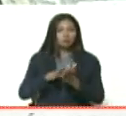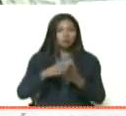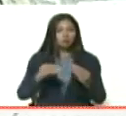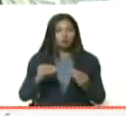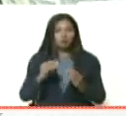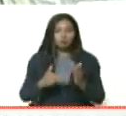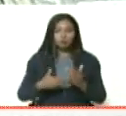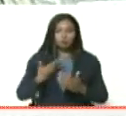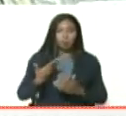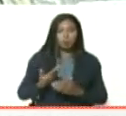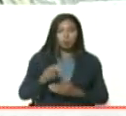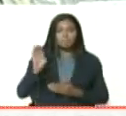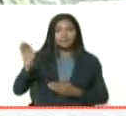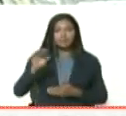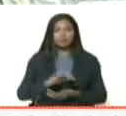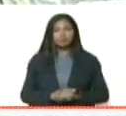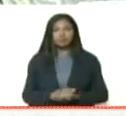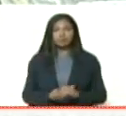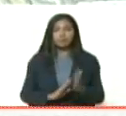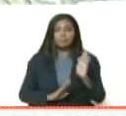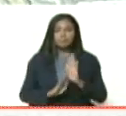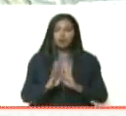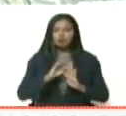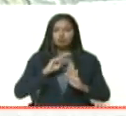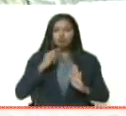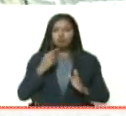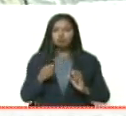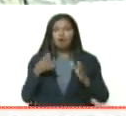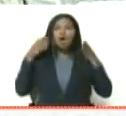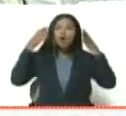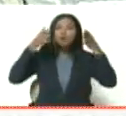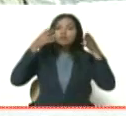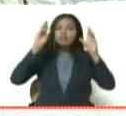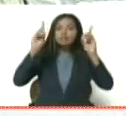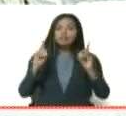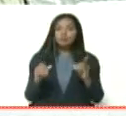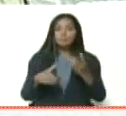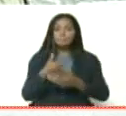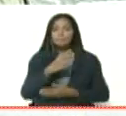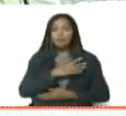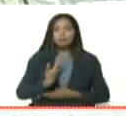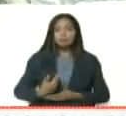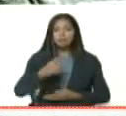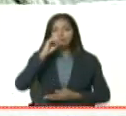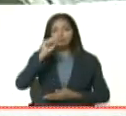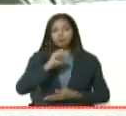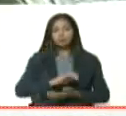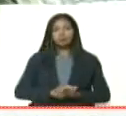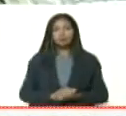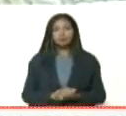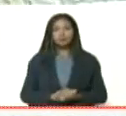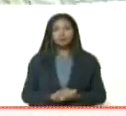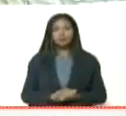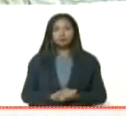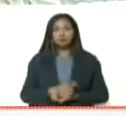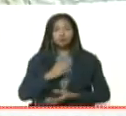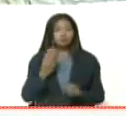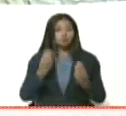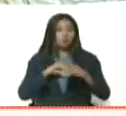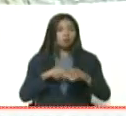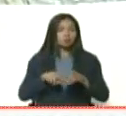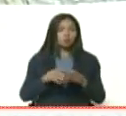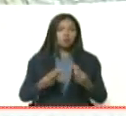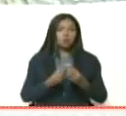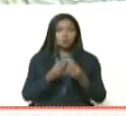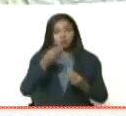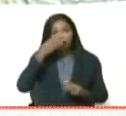que tiene el país. Entonces, de manera tal que le hemos elevado esta recomendación para su decisión, mi comandante en jefe, y bueno, estamos convencidos que junto a nuestro